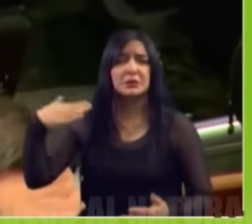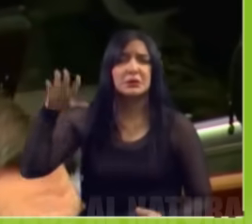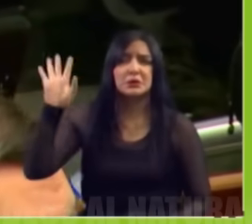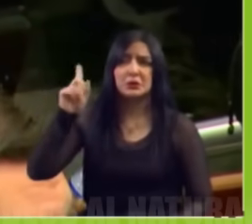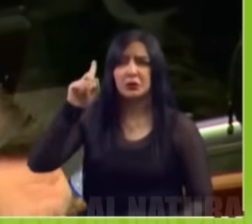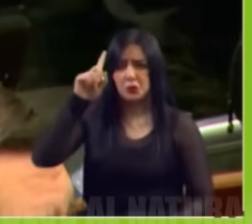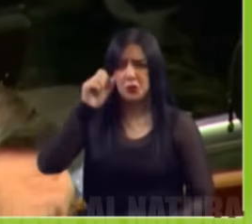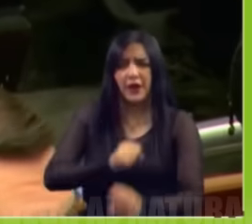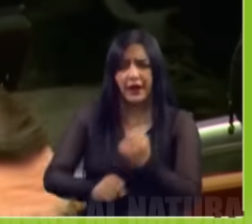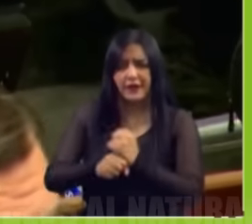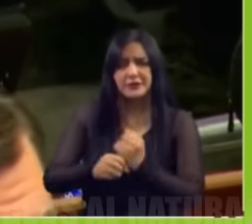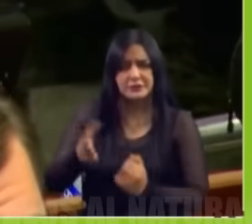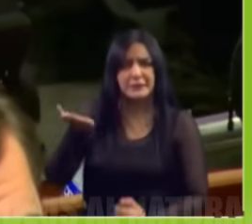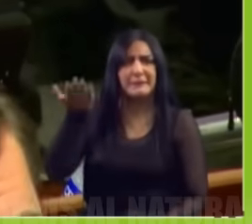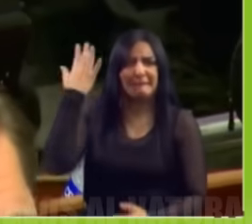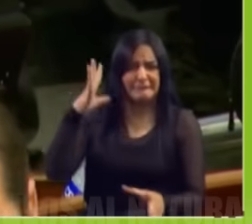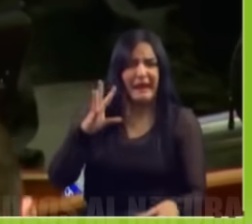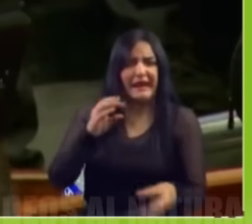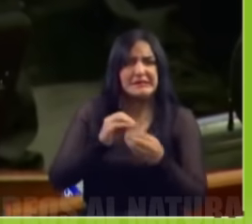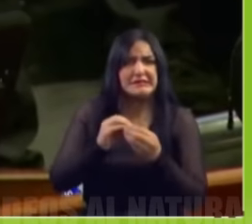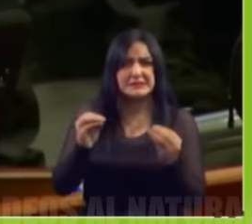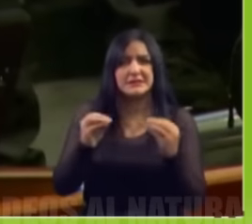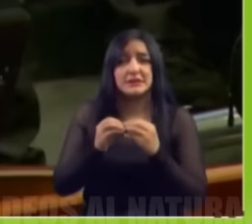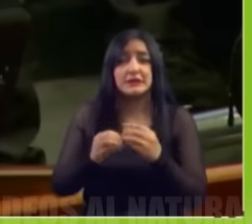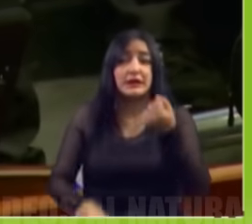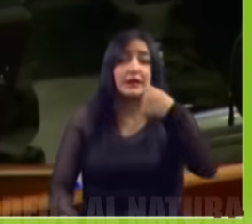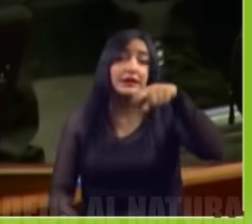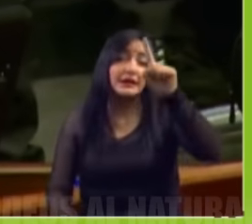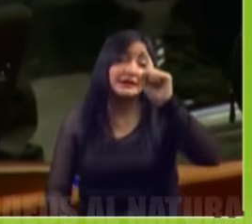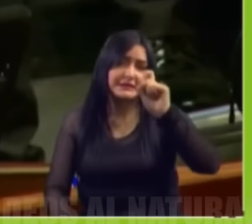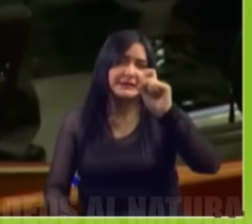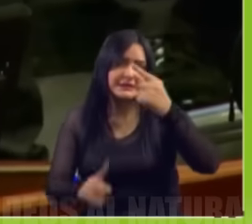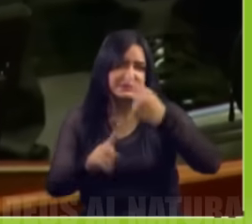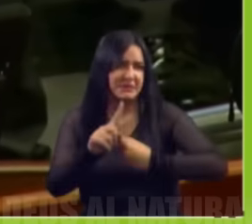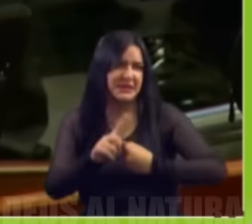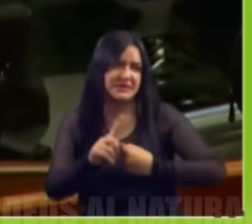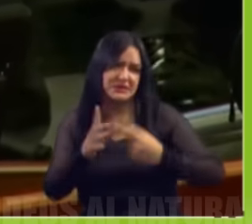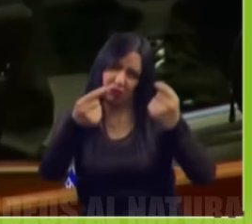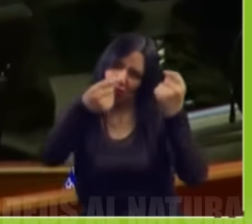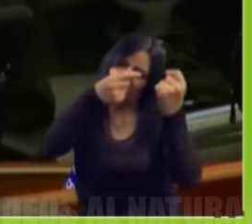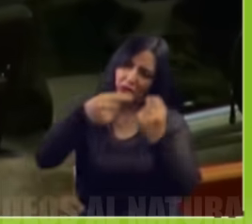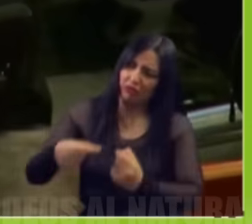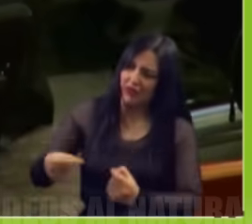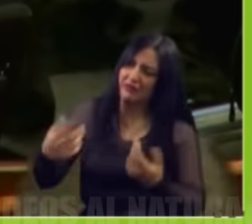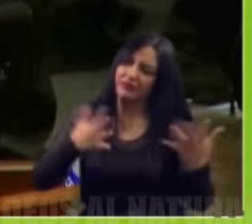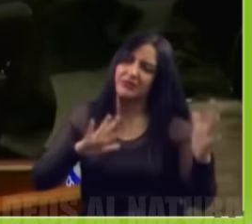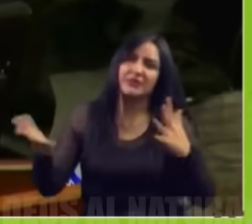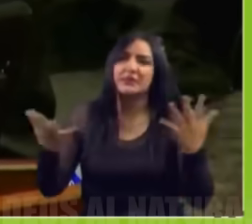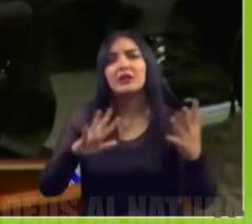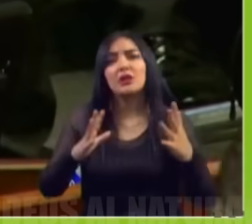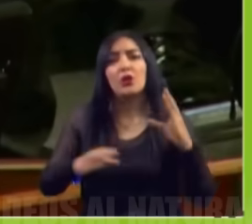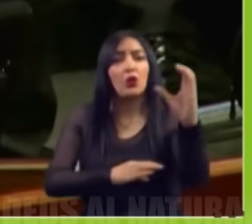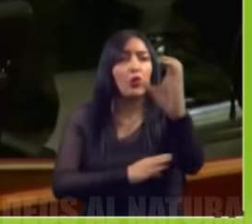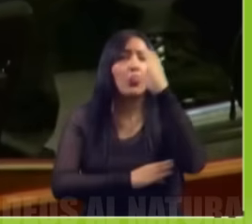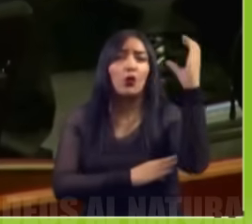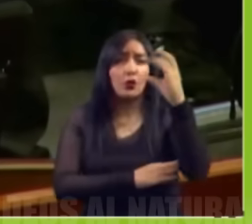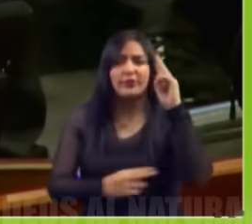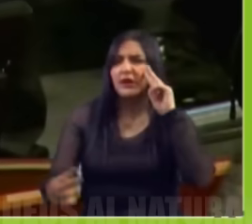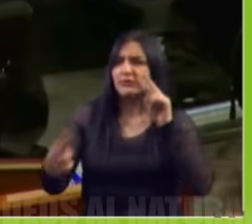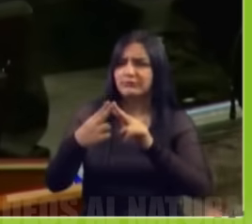hace más de un año, yo creo que 16 meses en total, que Colombia empezó a conocerse